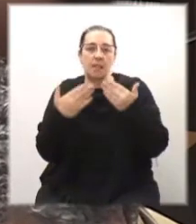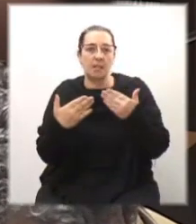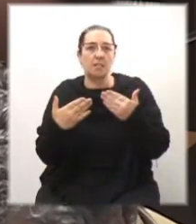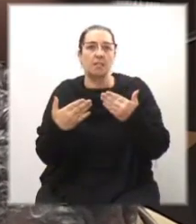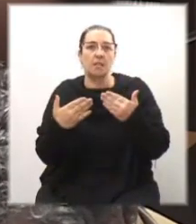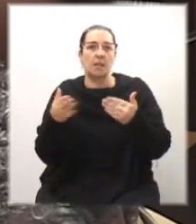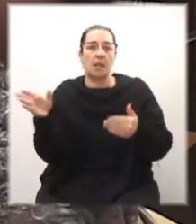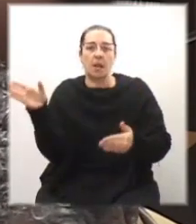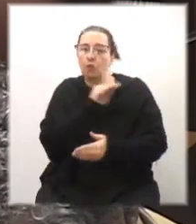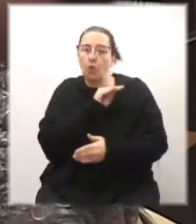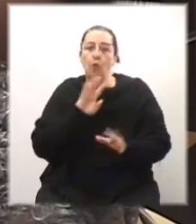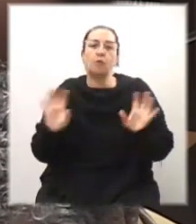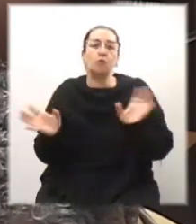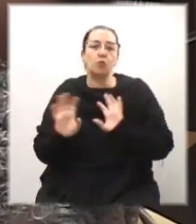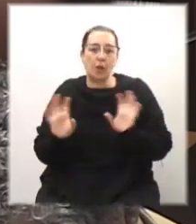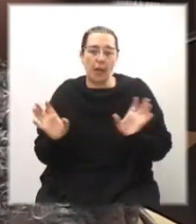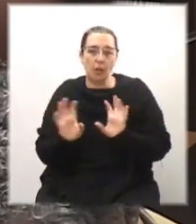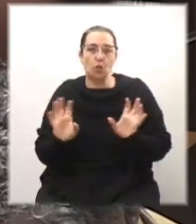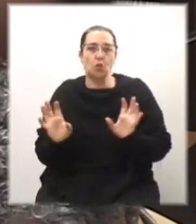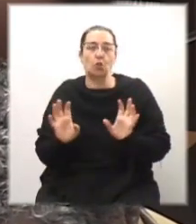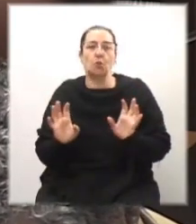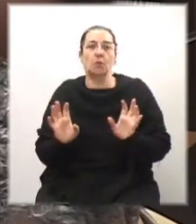los funcionarios,